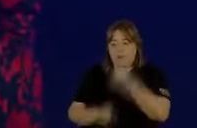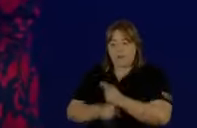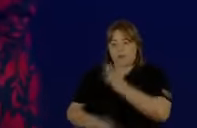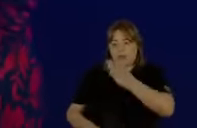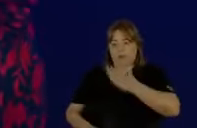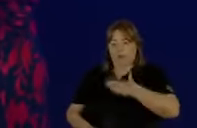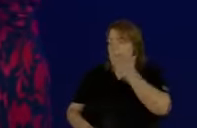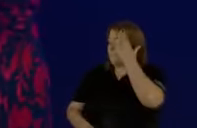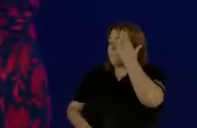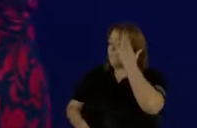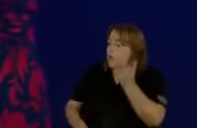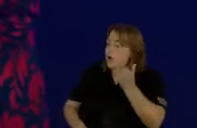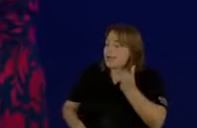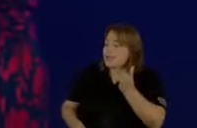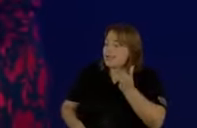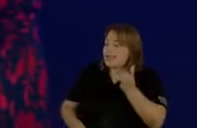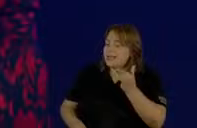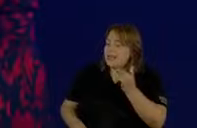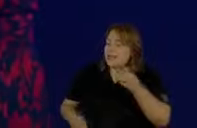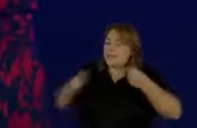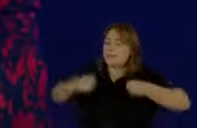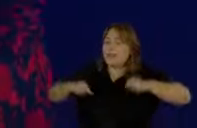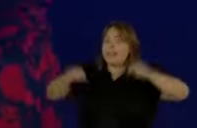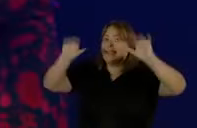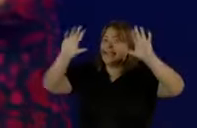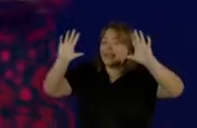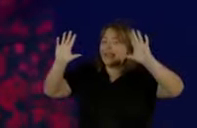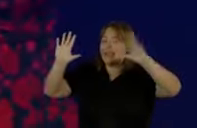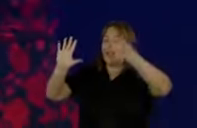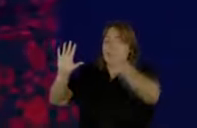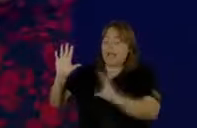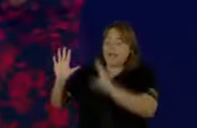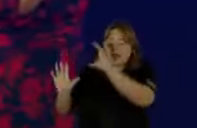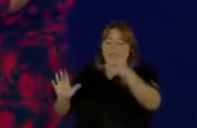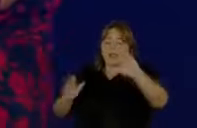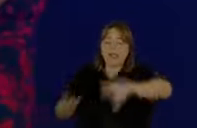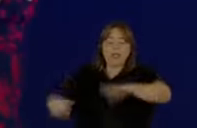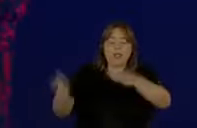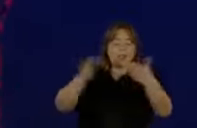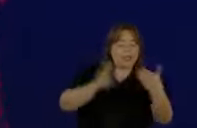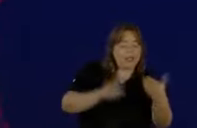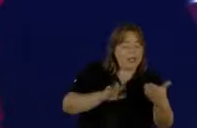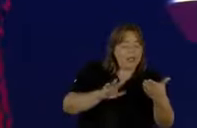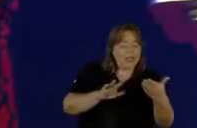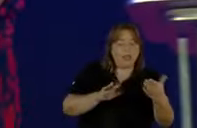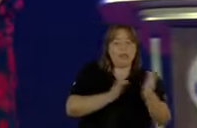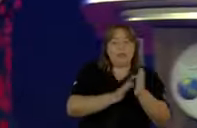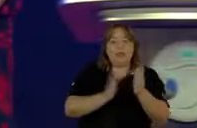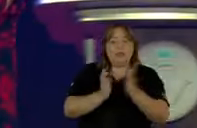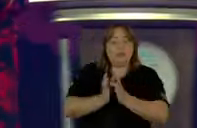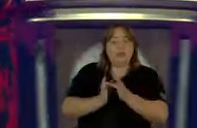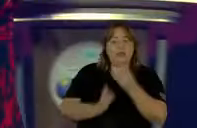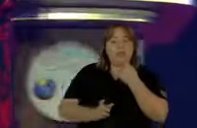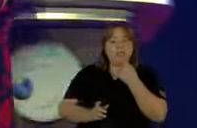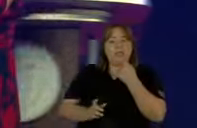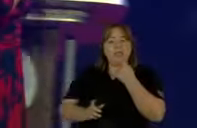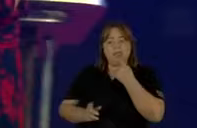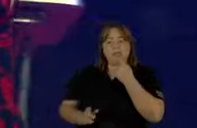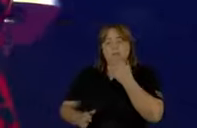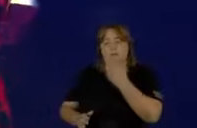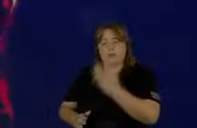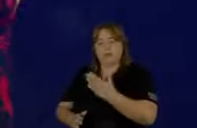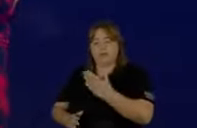por causa del sacrificio de Cristo en la cruz del Calvario, tenemos en común al mismo Padre. Mira lo que dice: aquel que